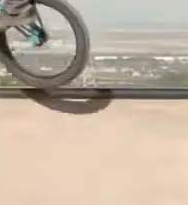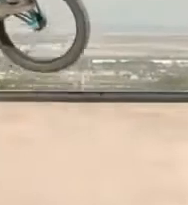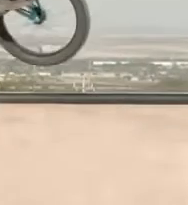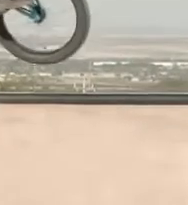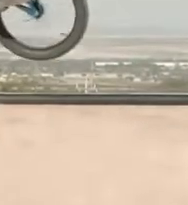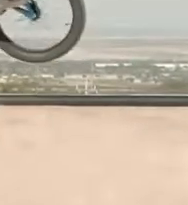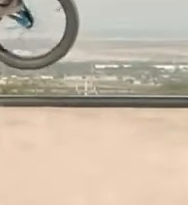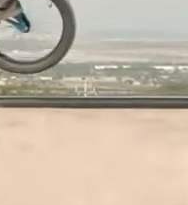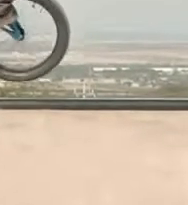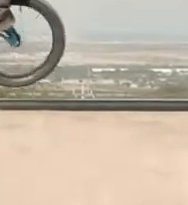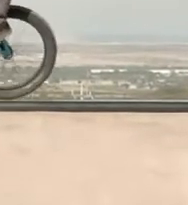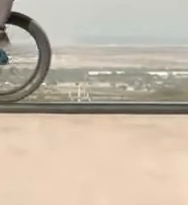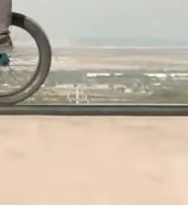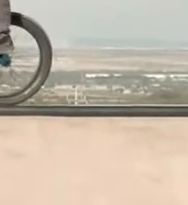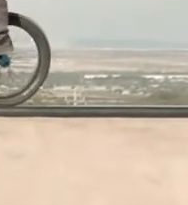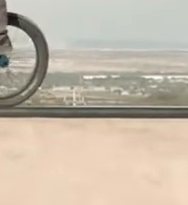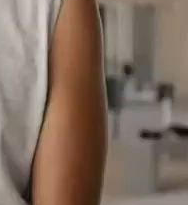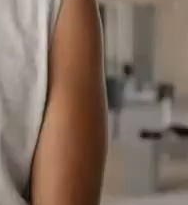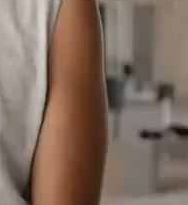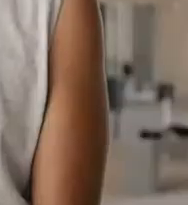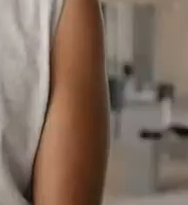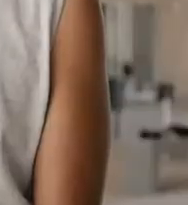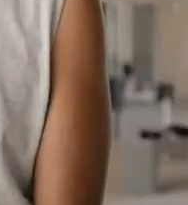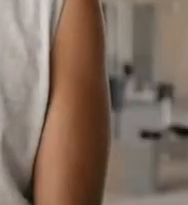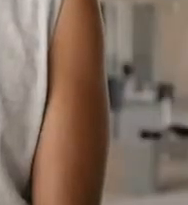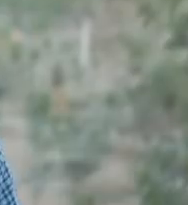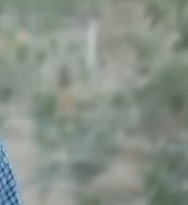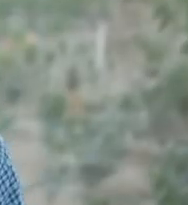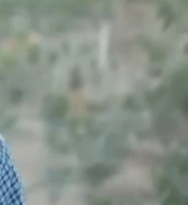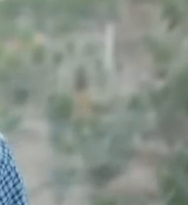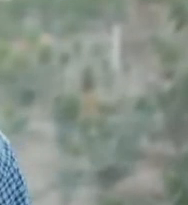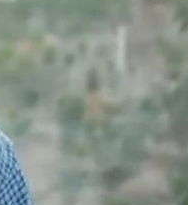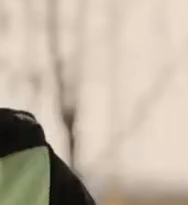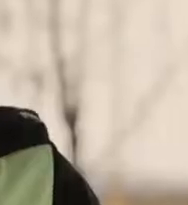porque los niños van a tener un gran futuro.